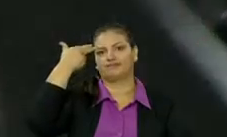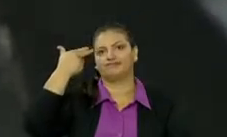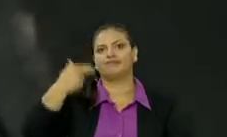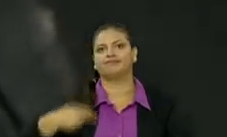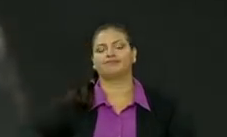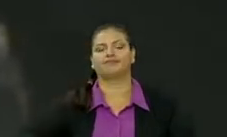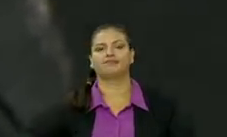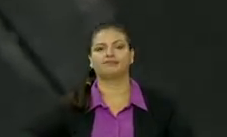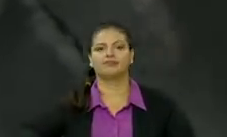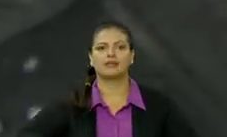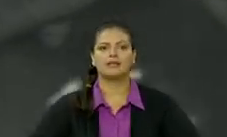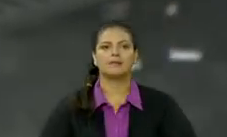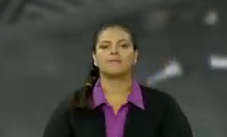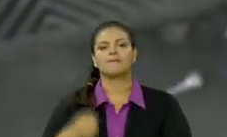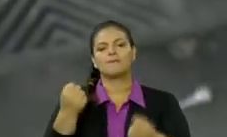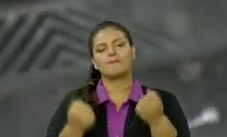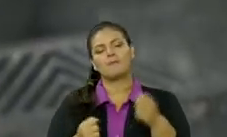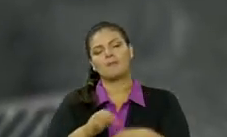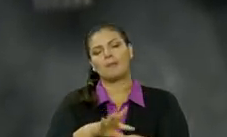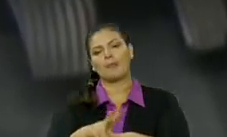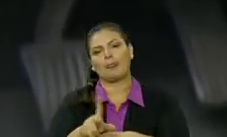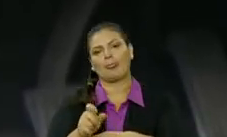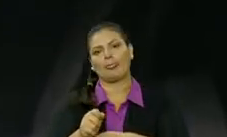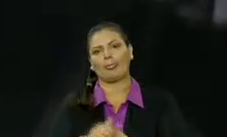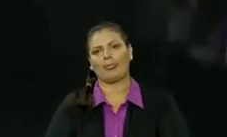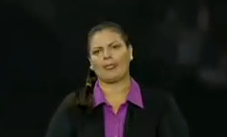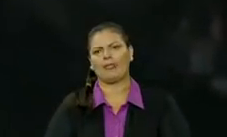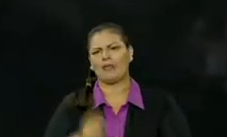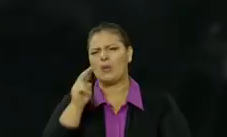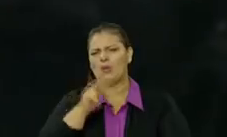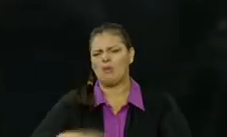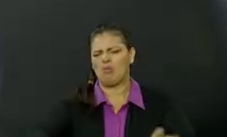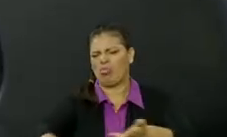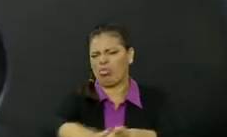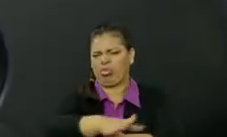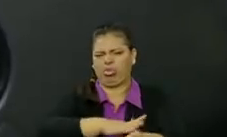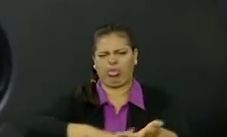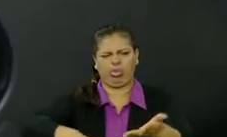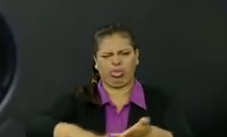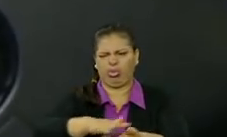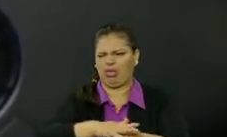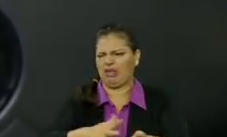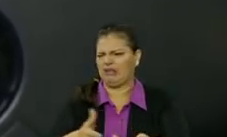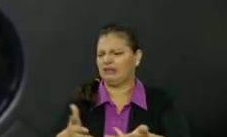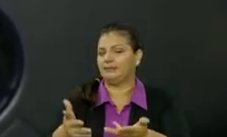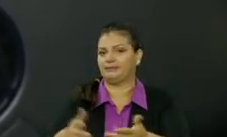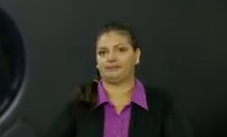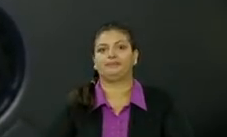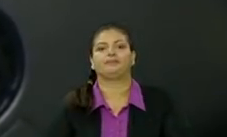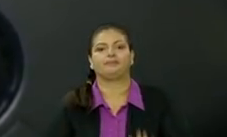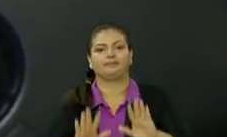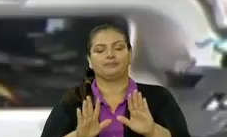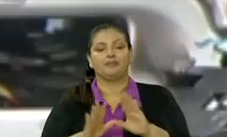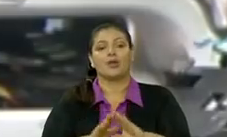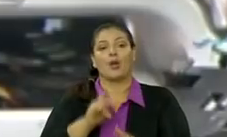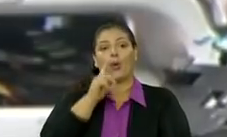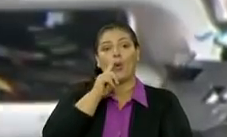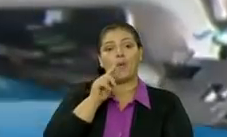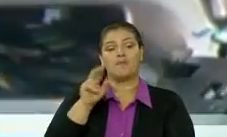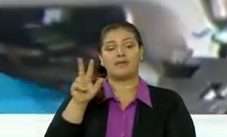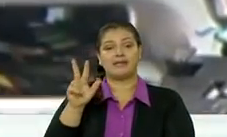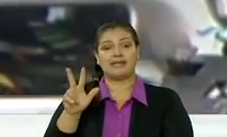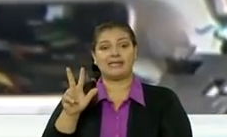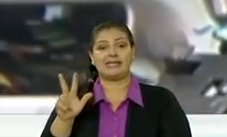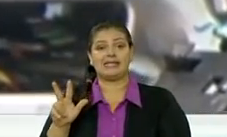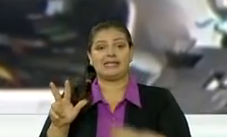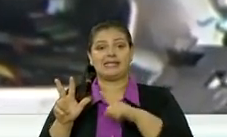Sus pertenencias al interior del vehículo quedaron revueltas. En el tablero principal se pudo evidenciar los daños provocados en el intento por llevarse